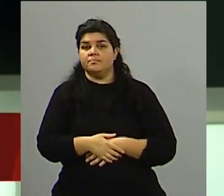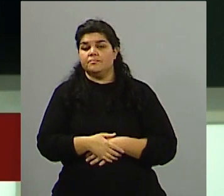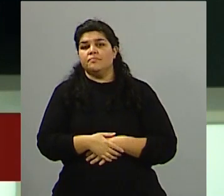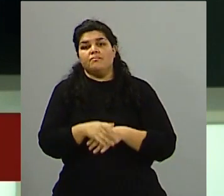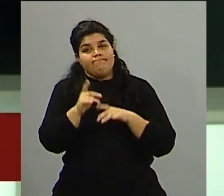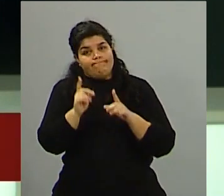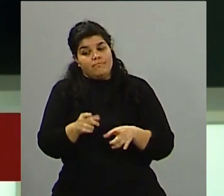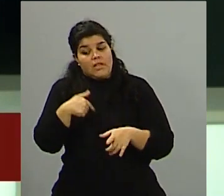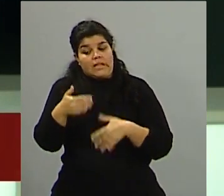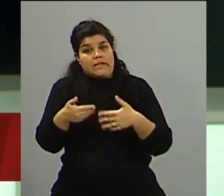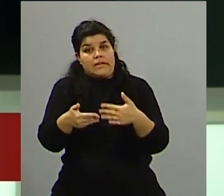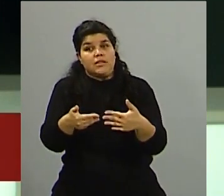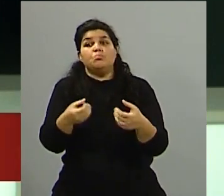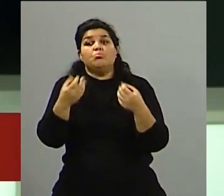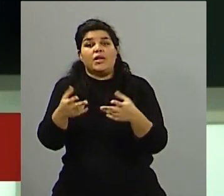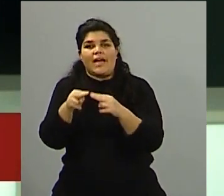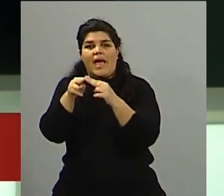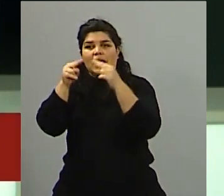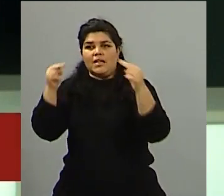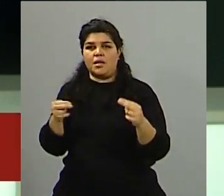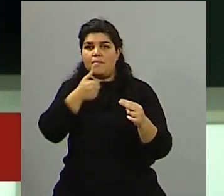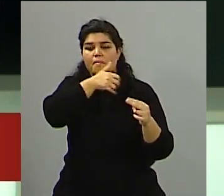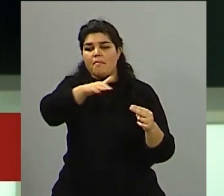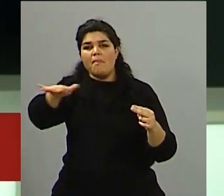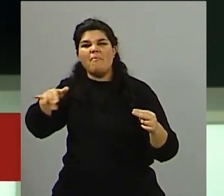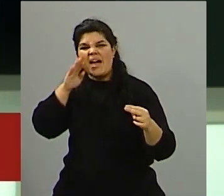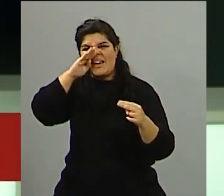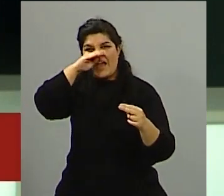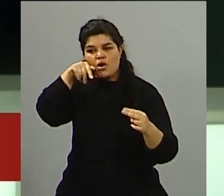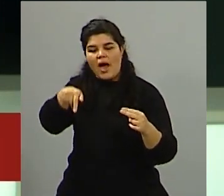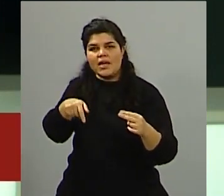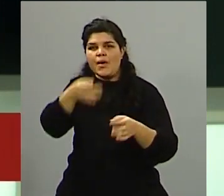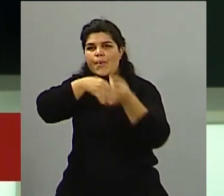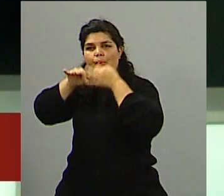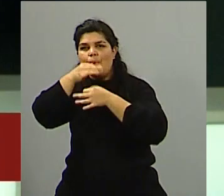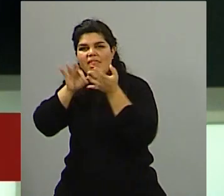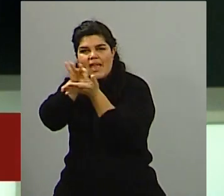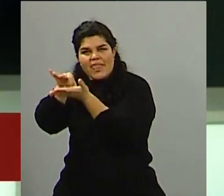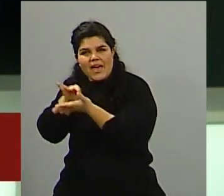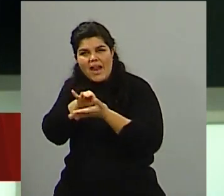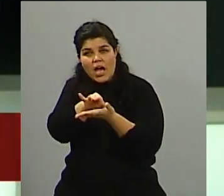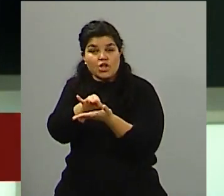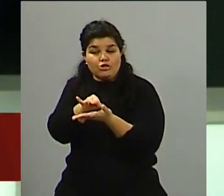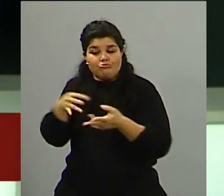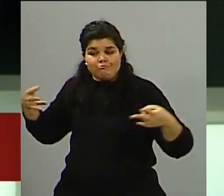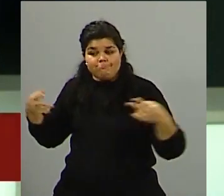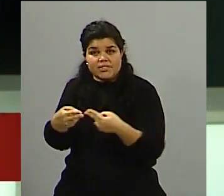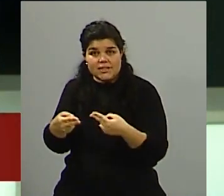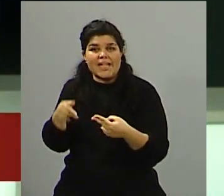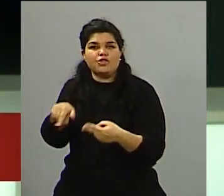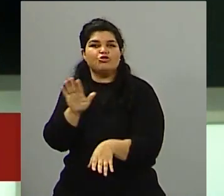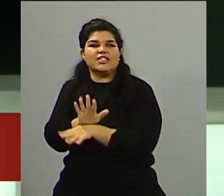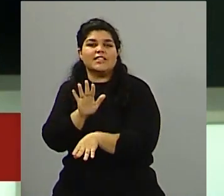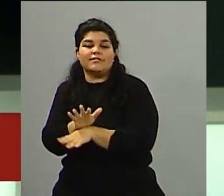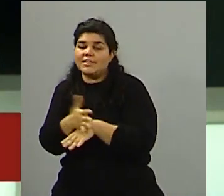se cortó el acuerdo de granos en el Mar Negro. Además, y eso va a impactar en los precios. Y señora, aunque usted no lo crea, ¿sí?, por más